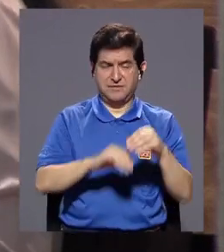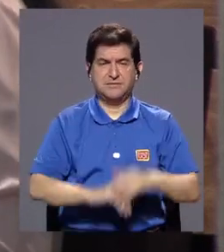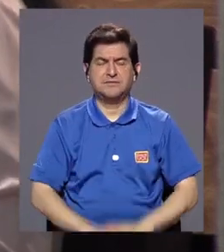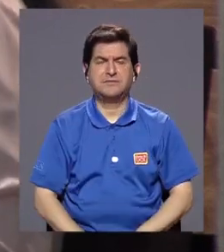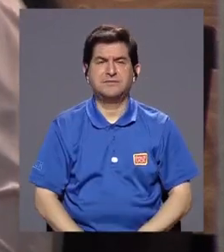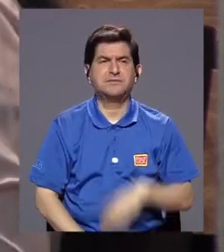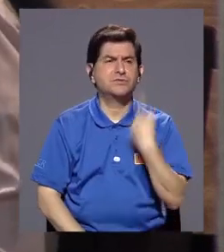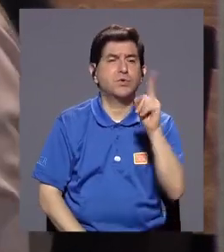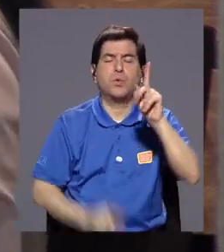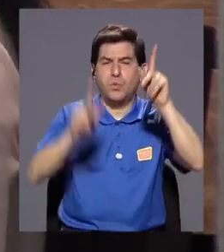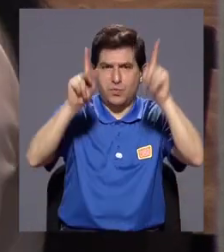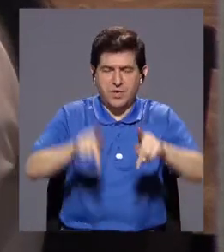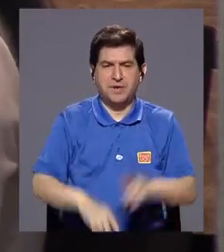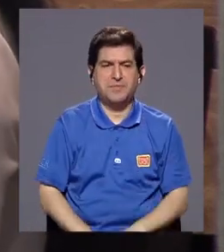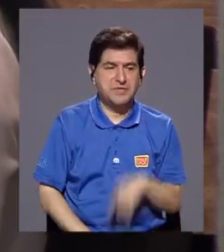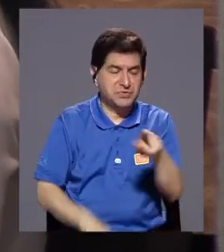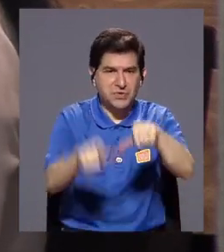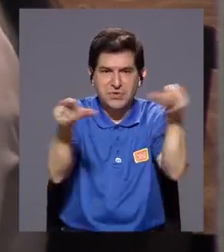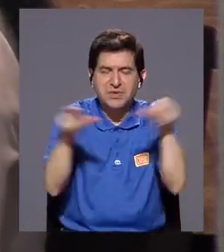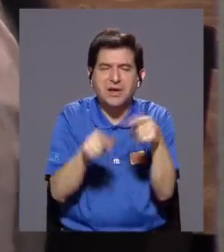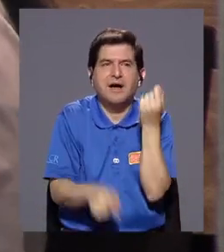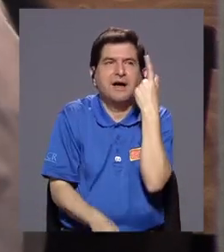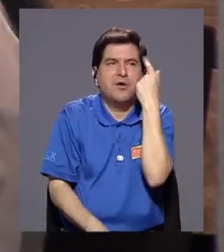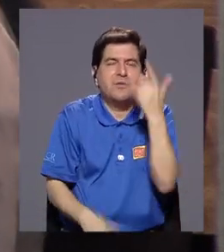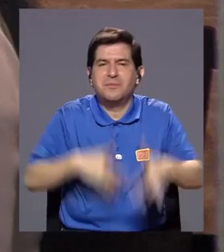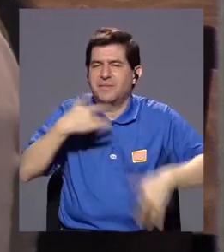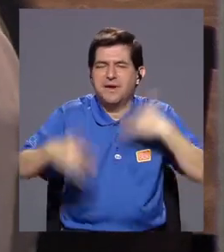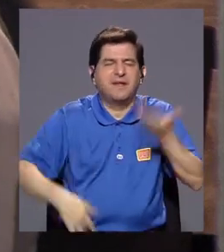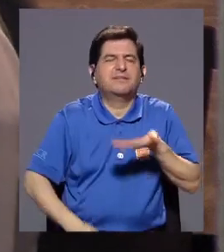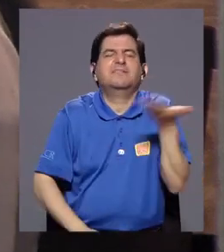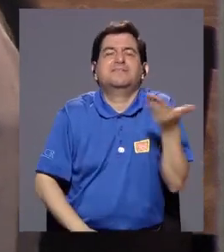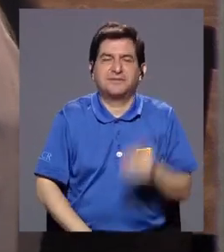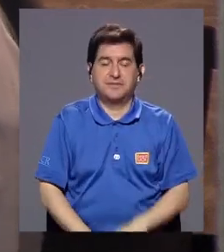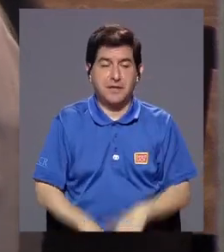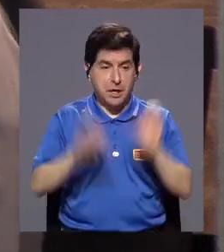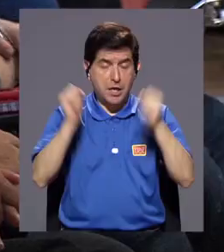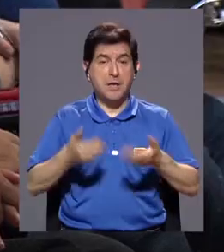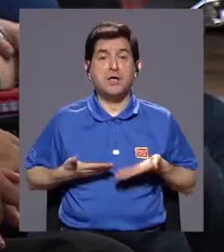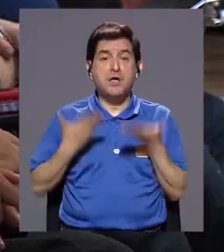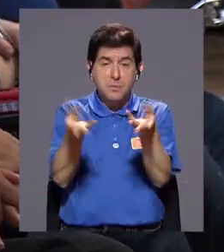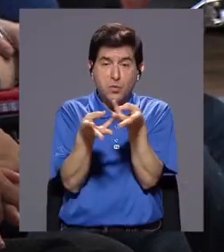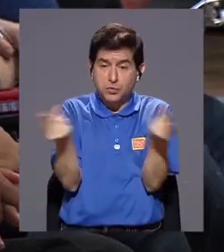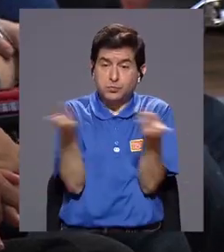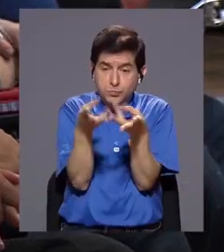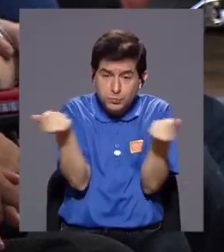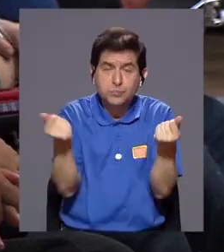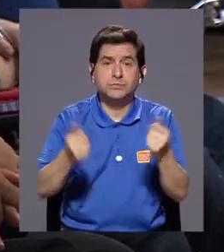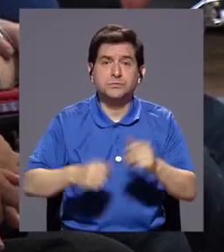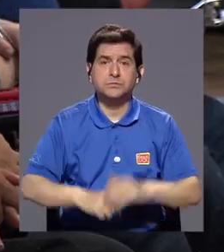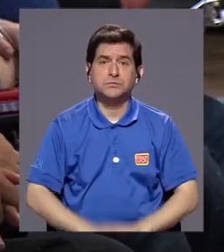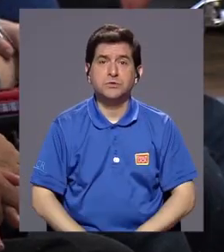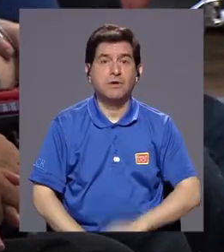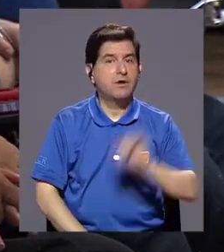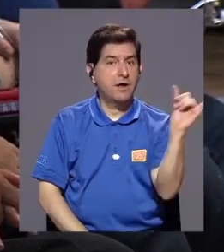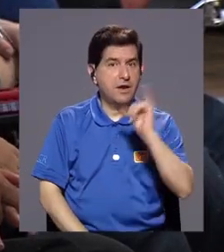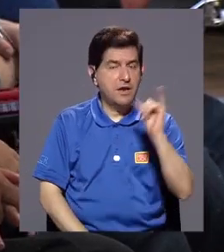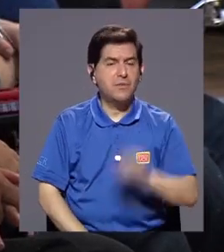persona que ha estado allí entiende lo que se siente y puede brindar soluciones. También